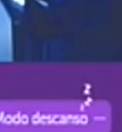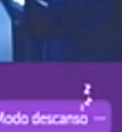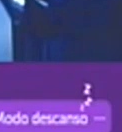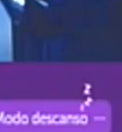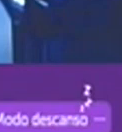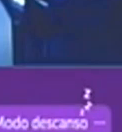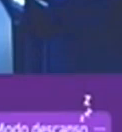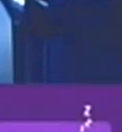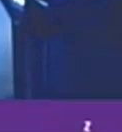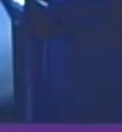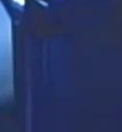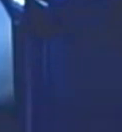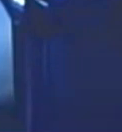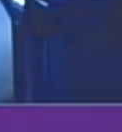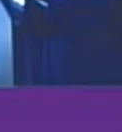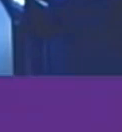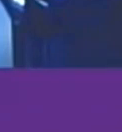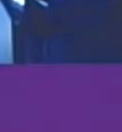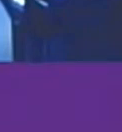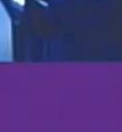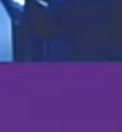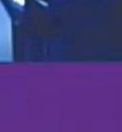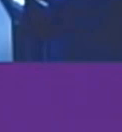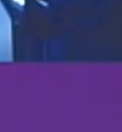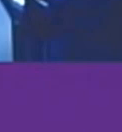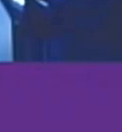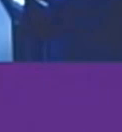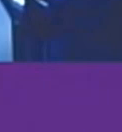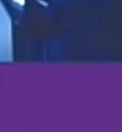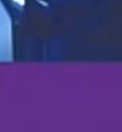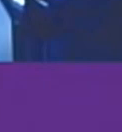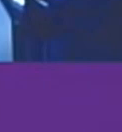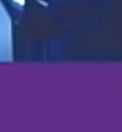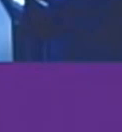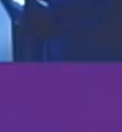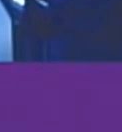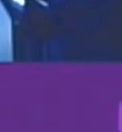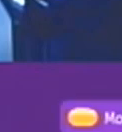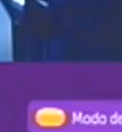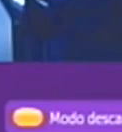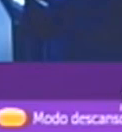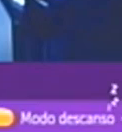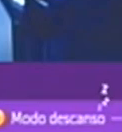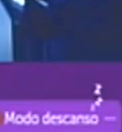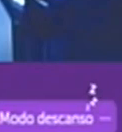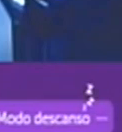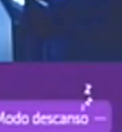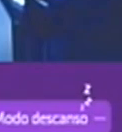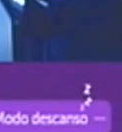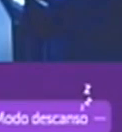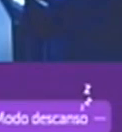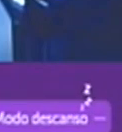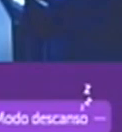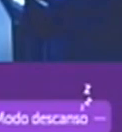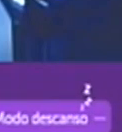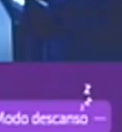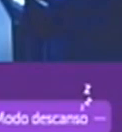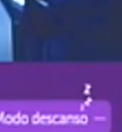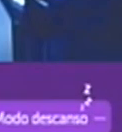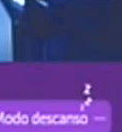farmacias y distribuidores autorizados. Lee las indicaciones que figuran en la etiqueta. Cualquier duda, consulta a tu